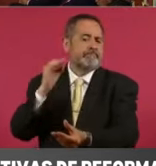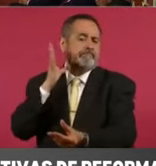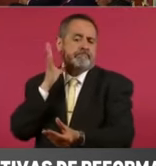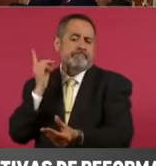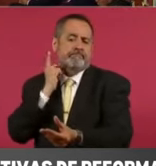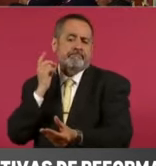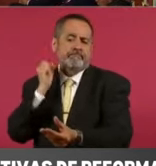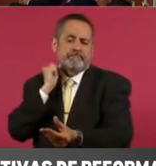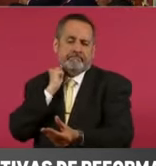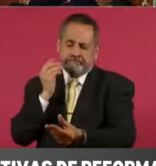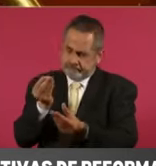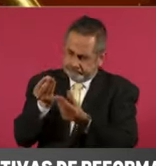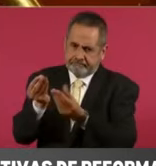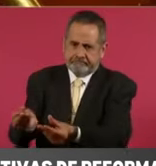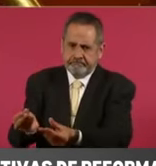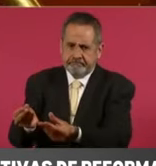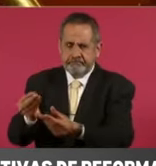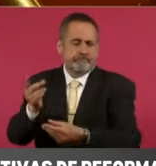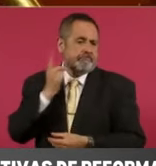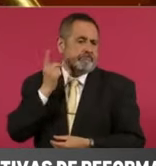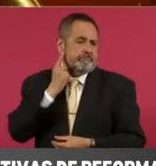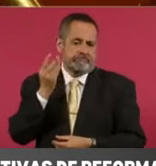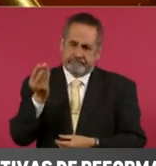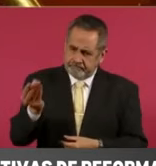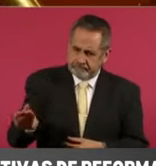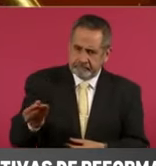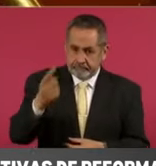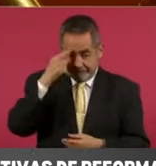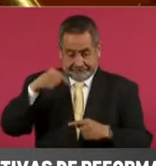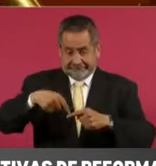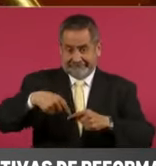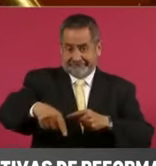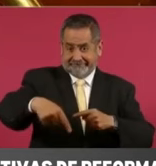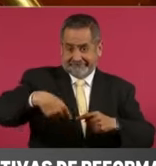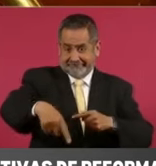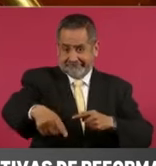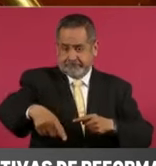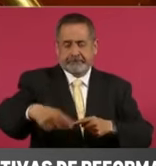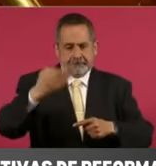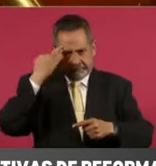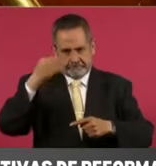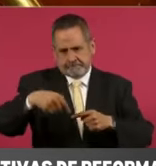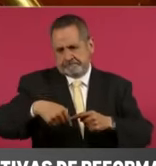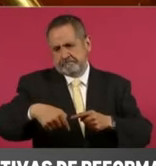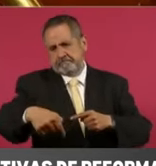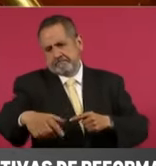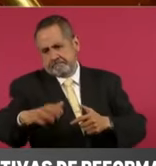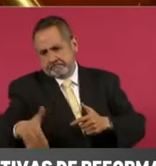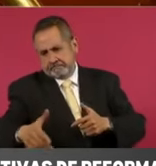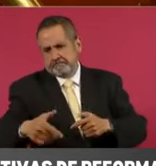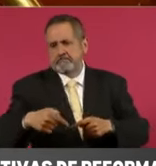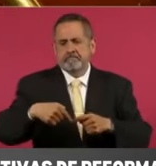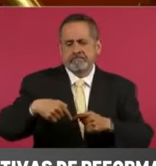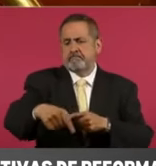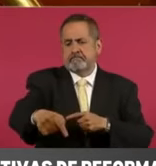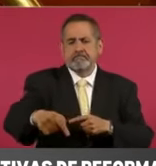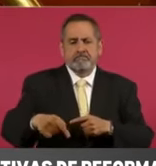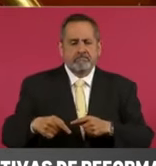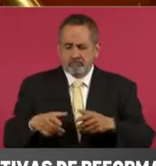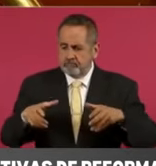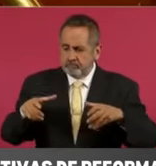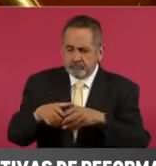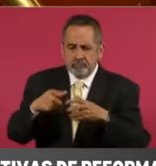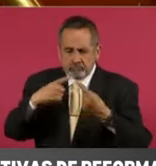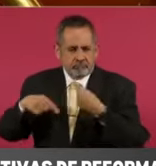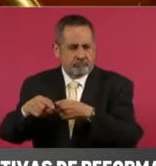Diputados para que en esta legislatura, en lo que falta de esta